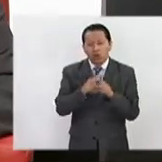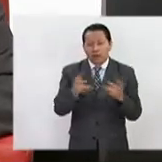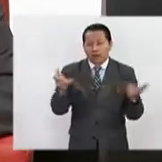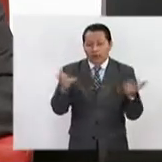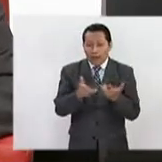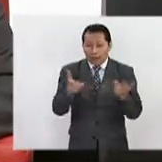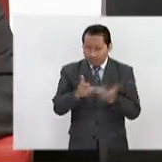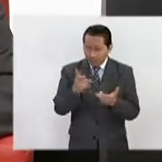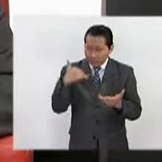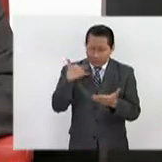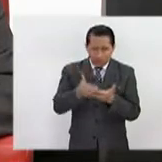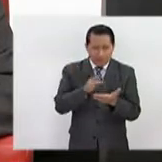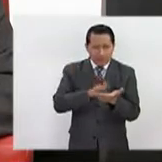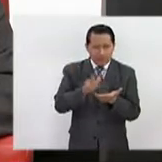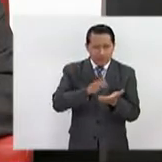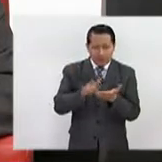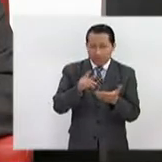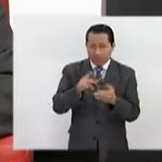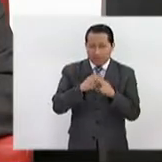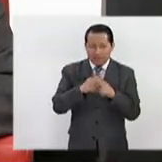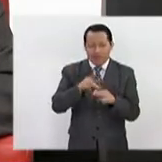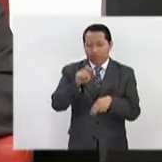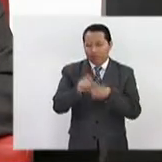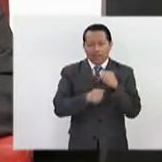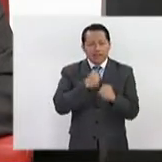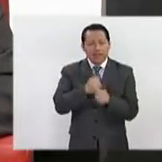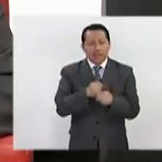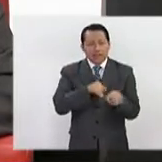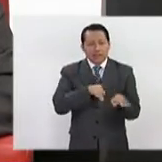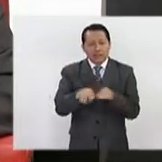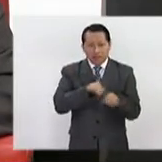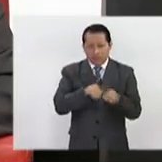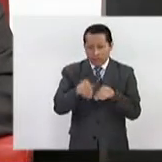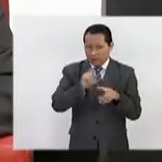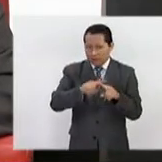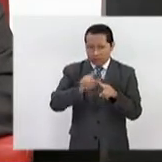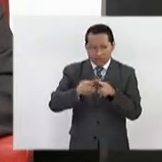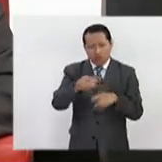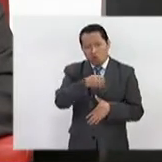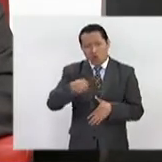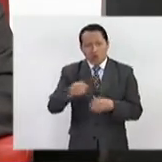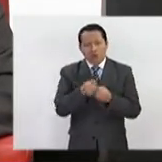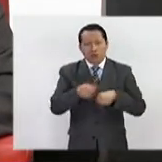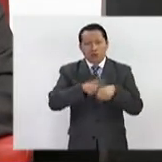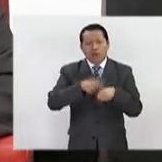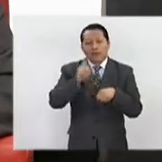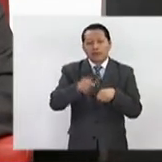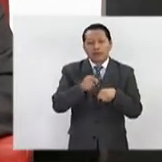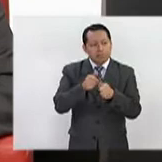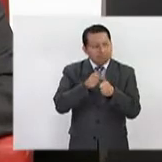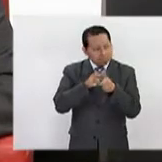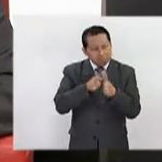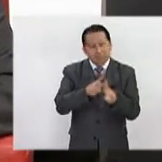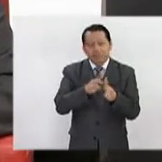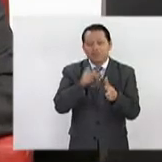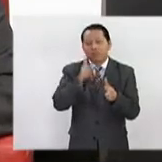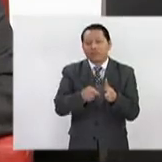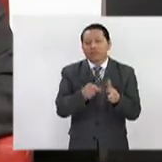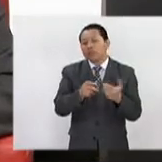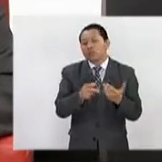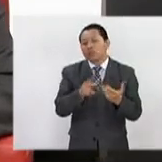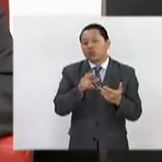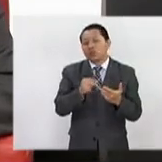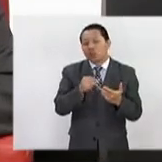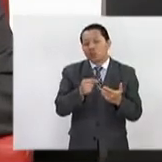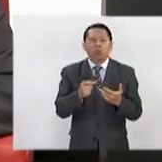haciendo y lo que hemos venido contribuyendo a lo largo de 20 años en el trabajo en la trinchera de las organizaciones sociales es un trabajo permanente, es decir, no depende de